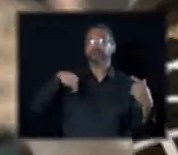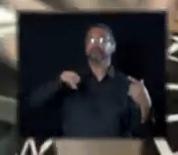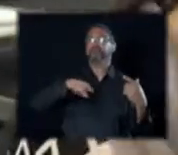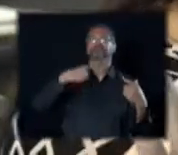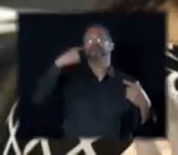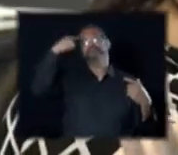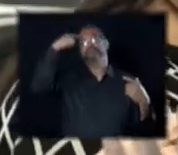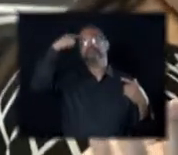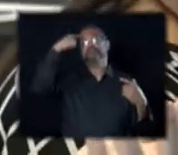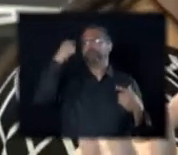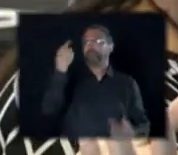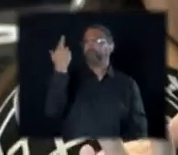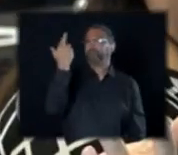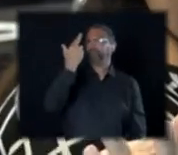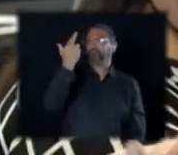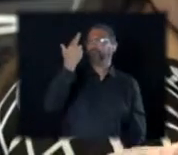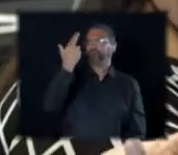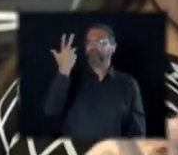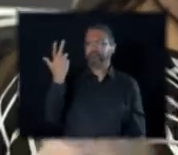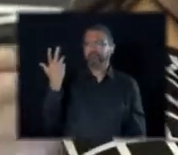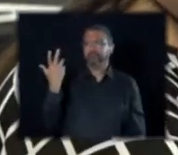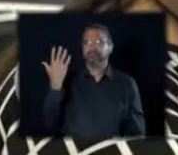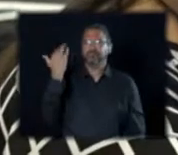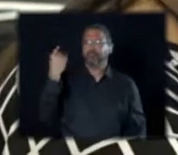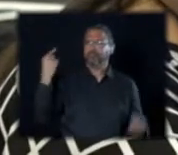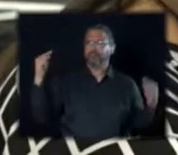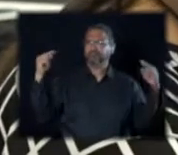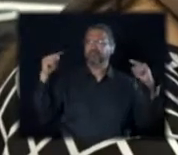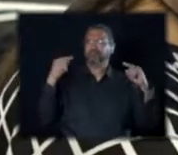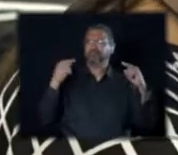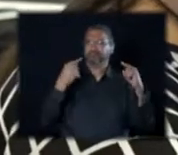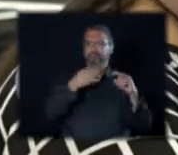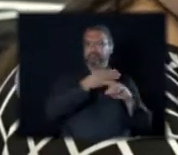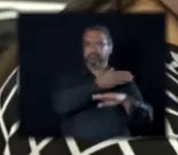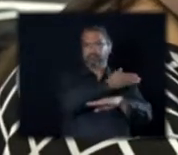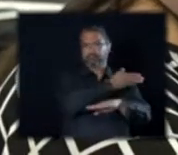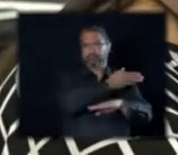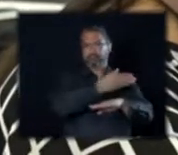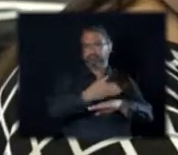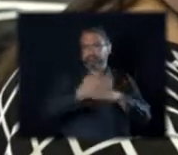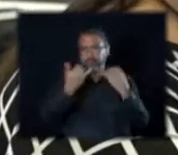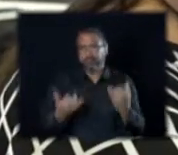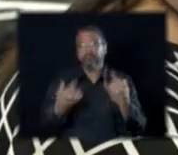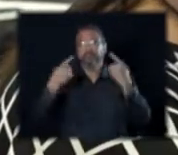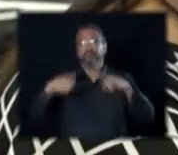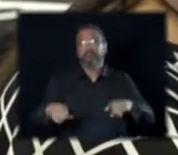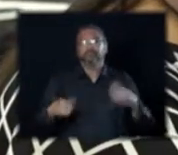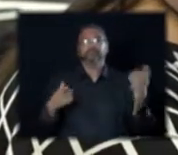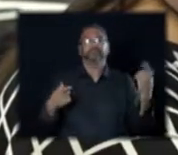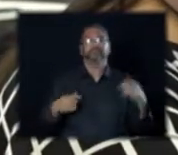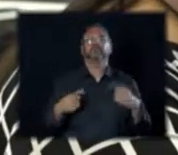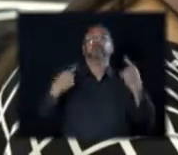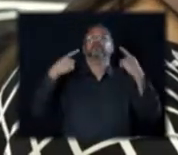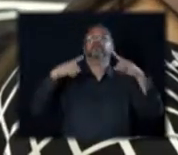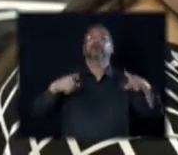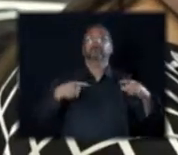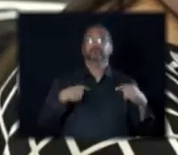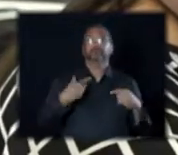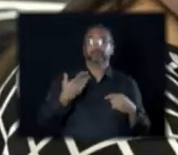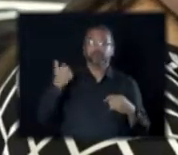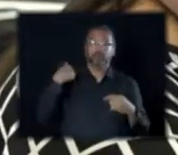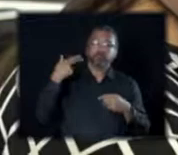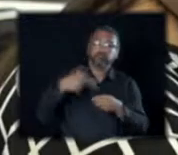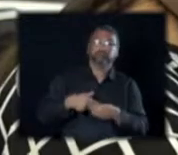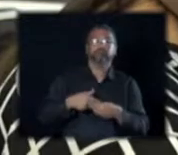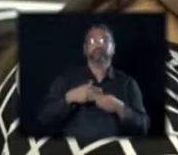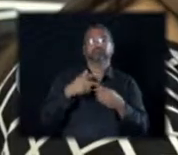¿Qué pensábamos nosotros sobre las razones por las cuales llegamos hasta aquí? Me parece que después de 2 años en